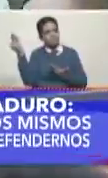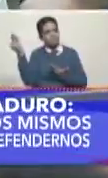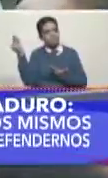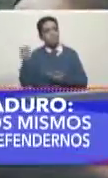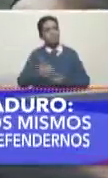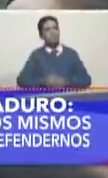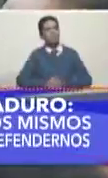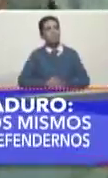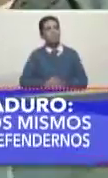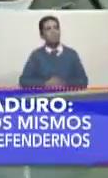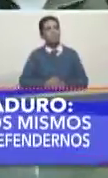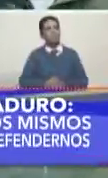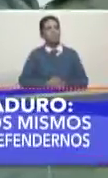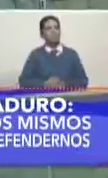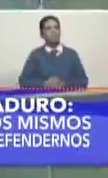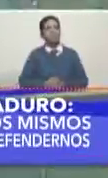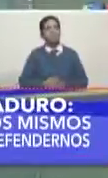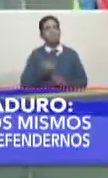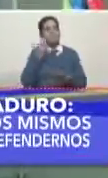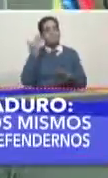Mesuti.